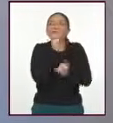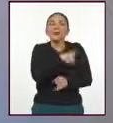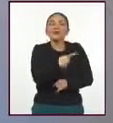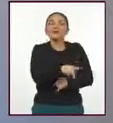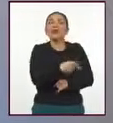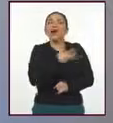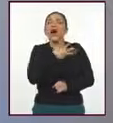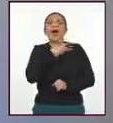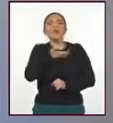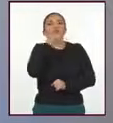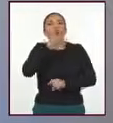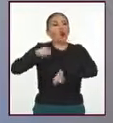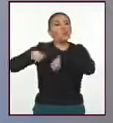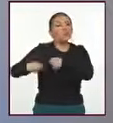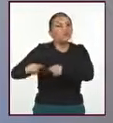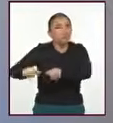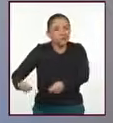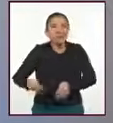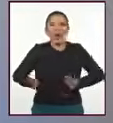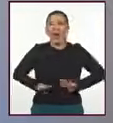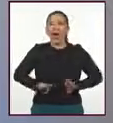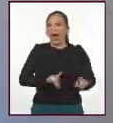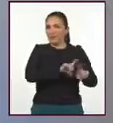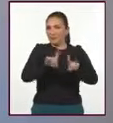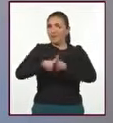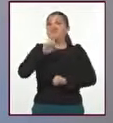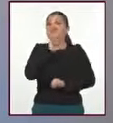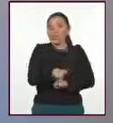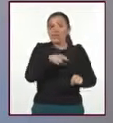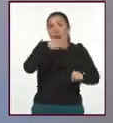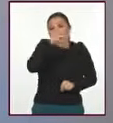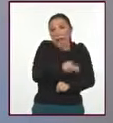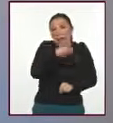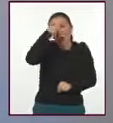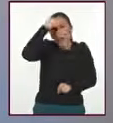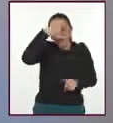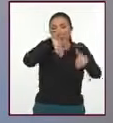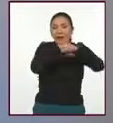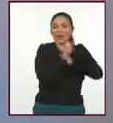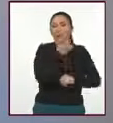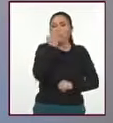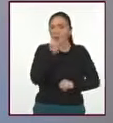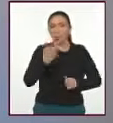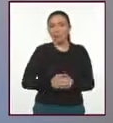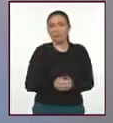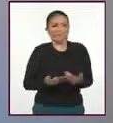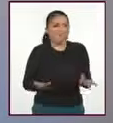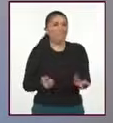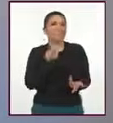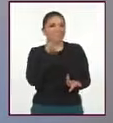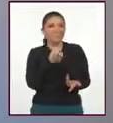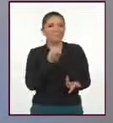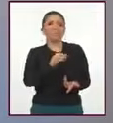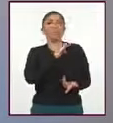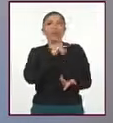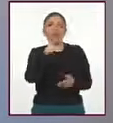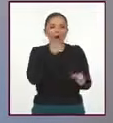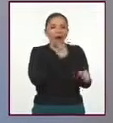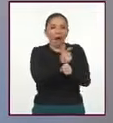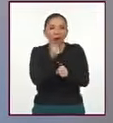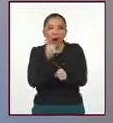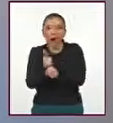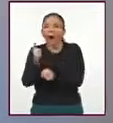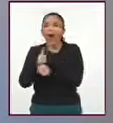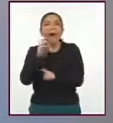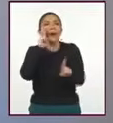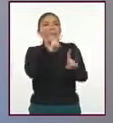de comportarse. Todo eso se va aprendiendo en el contexto escolar y evidentemente lo vamos a poder notar mucho más en